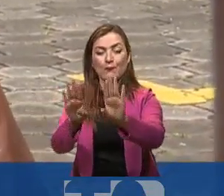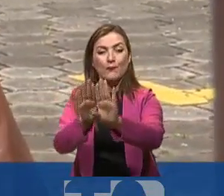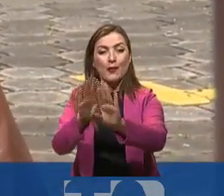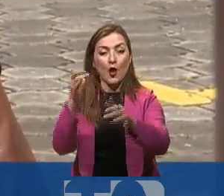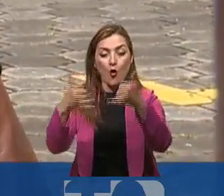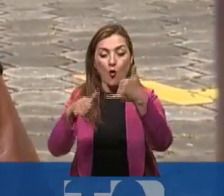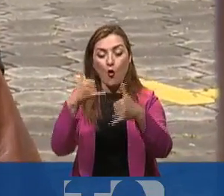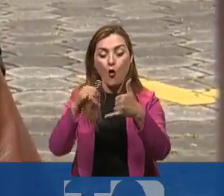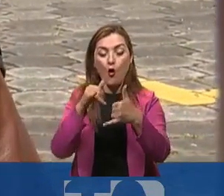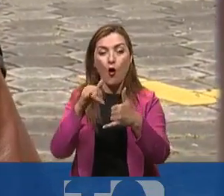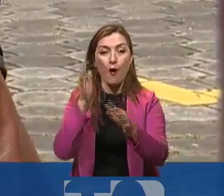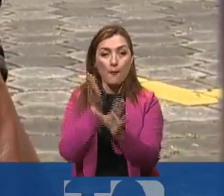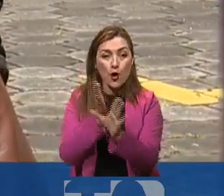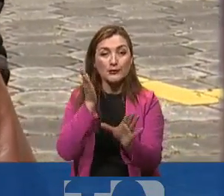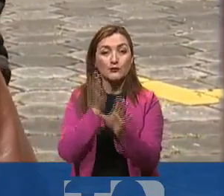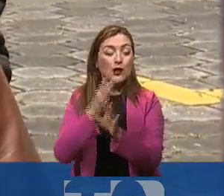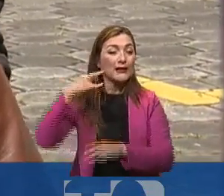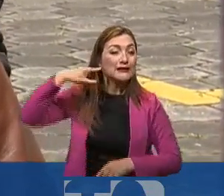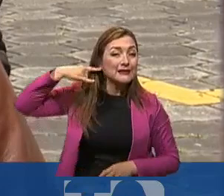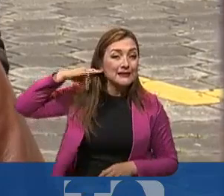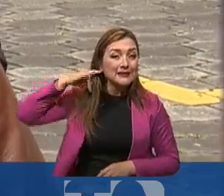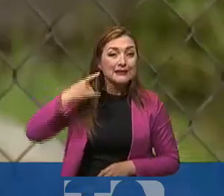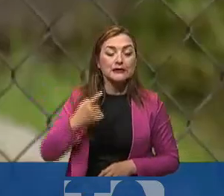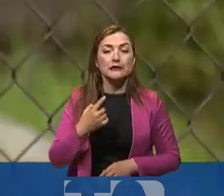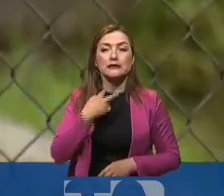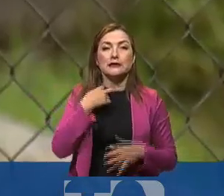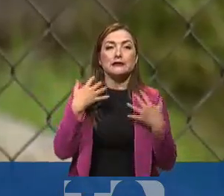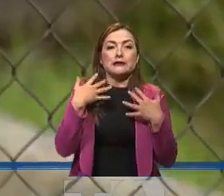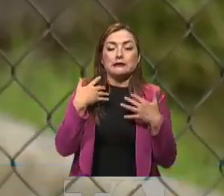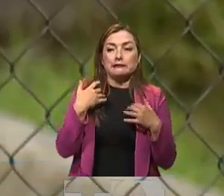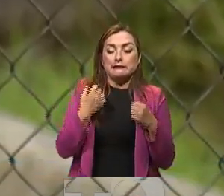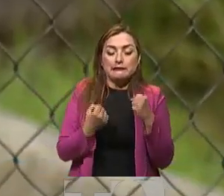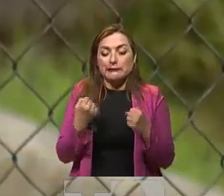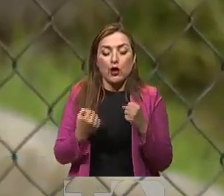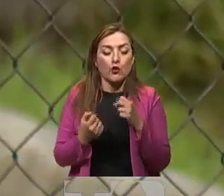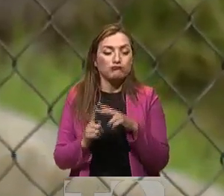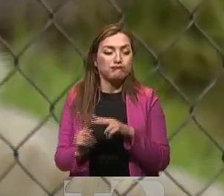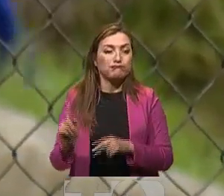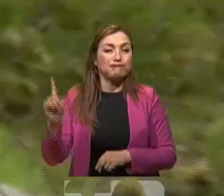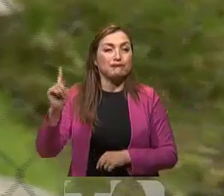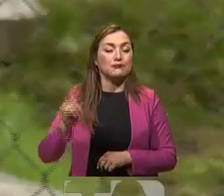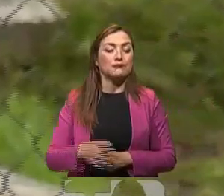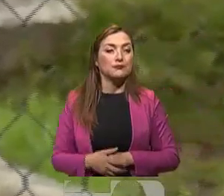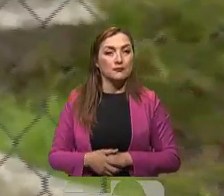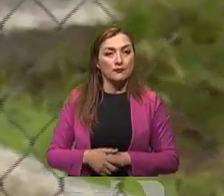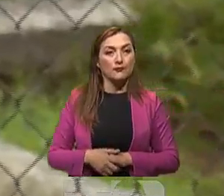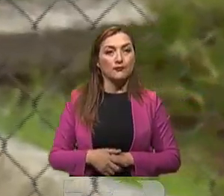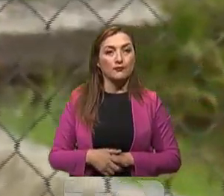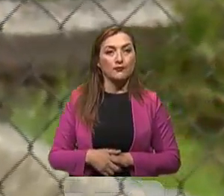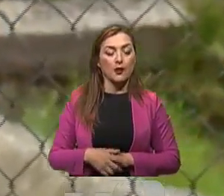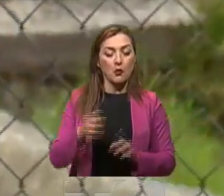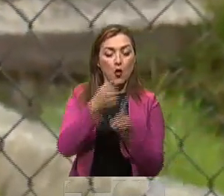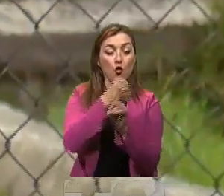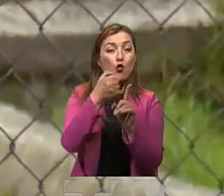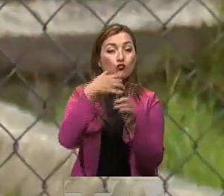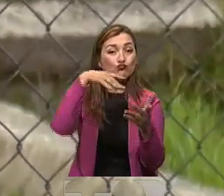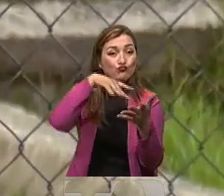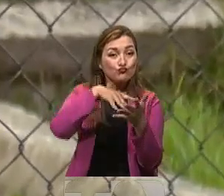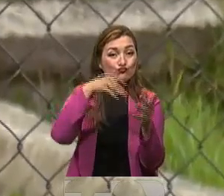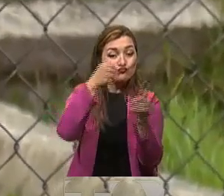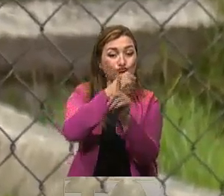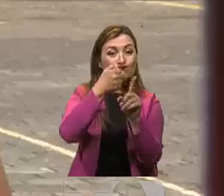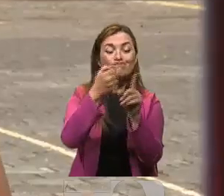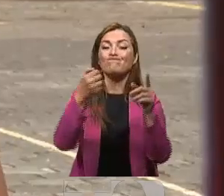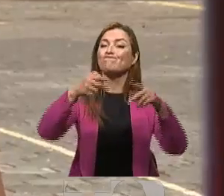alguna broma o lastimarla y eso la niña le había espantado demasiado. A estos problemas se suma que también existen agresiones físicas contra estudiantes